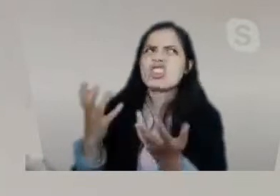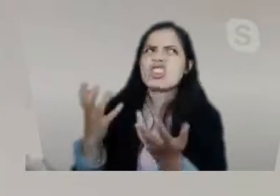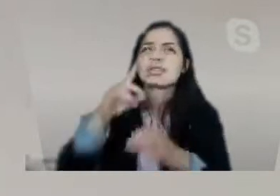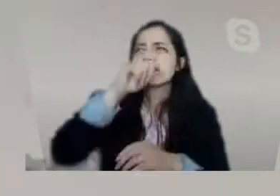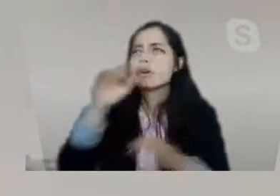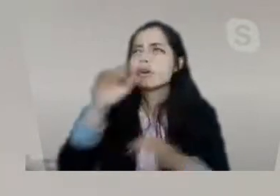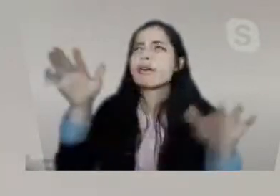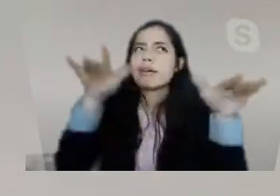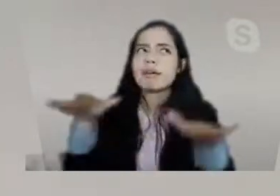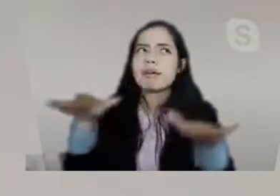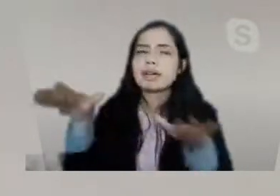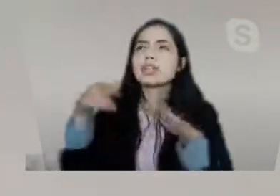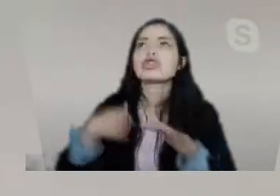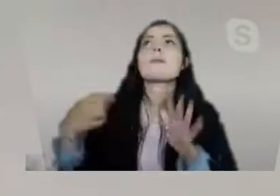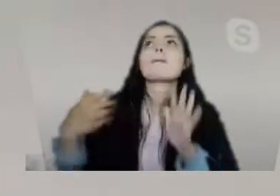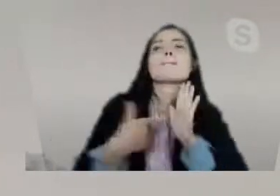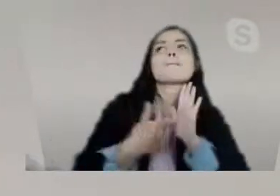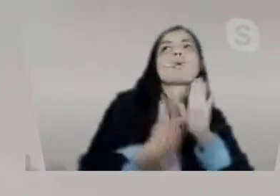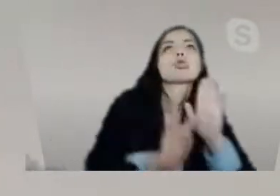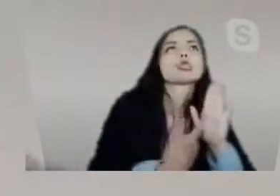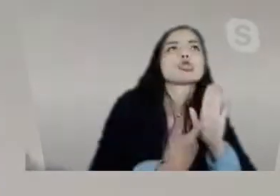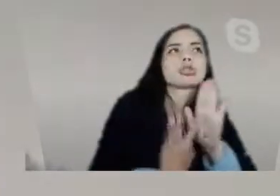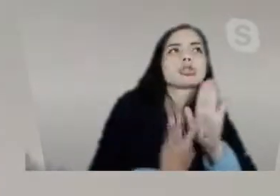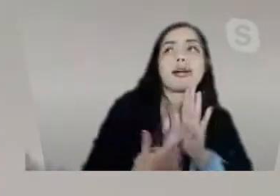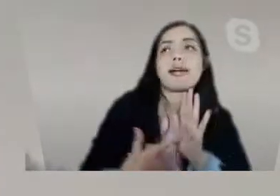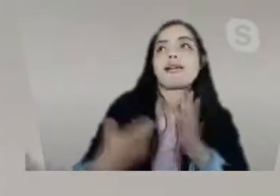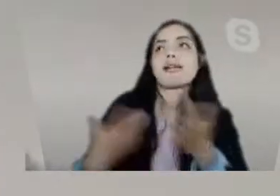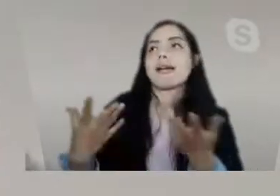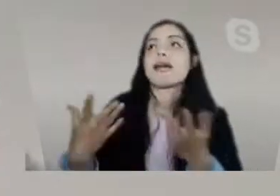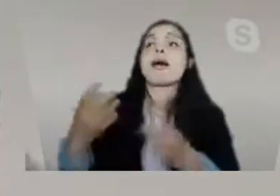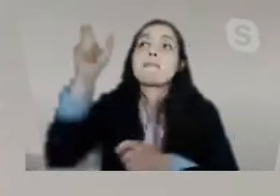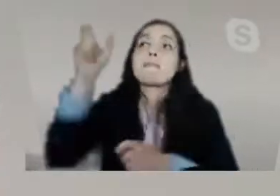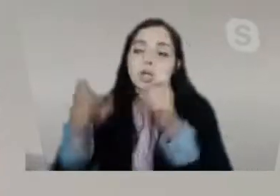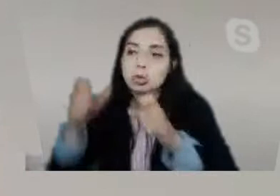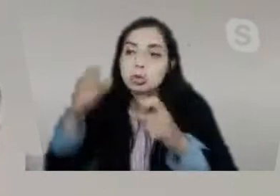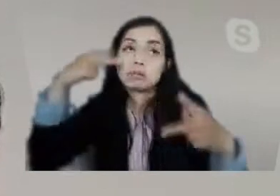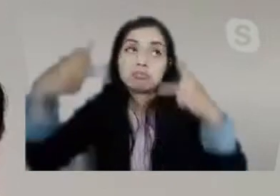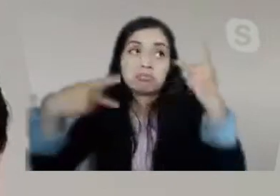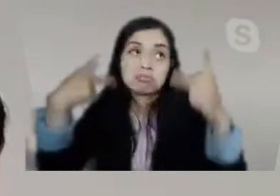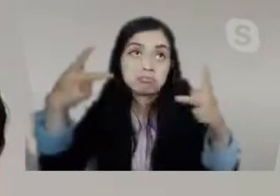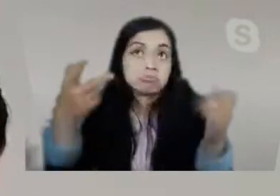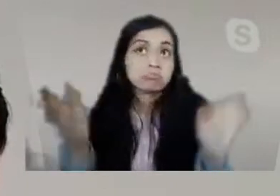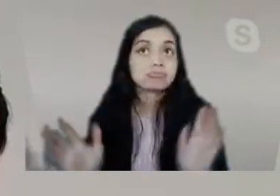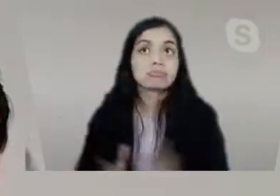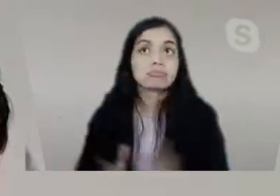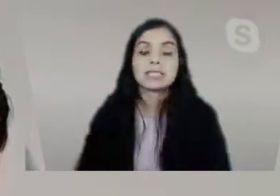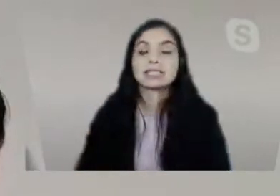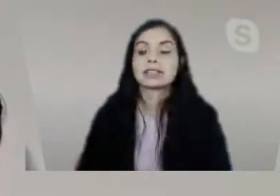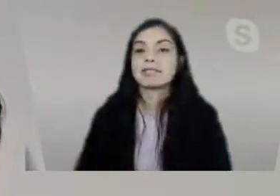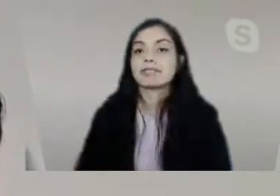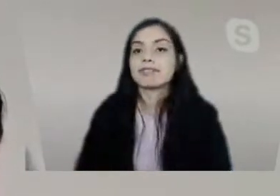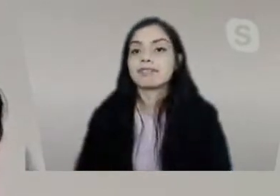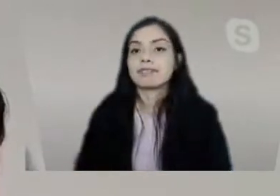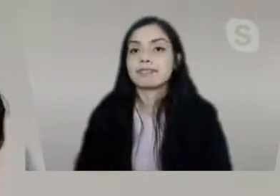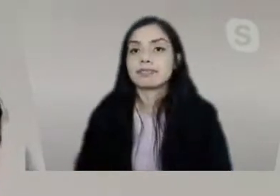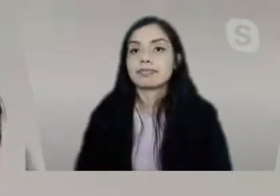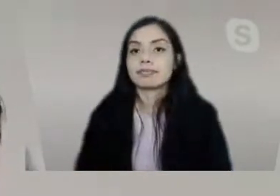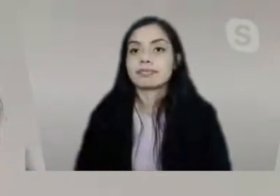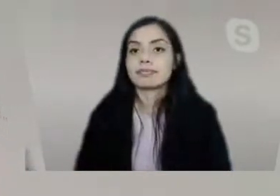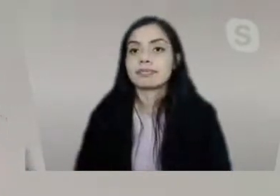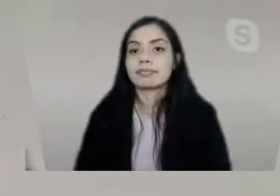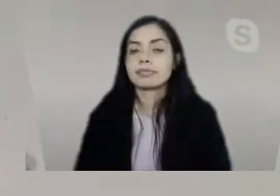tener paquetes turísticos fortalecidos, robustos y con insumos como los que dejan estas expediciones, con una